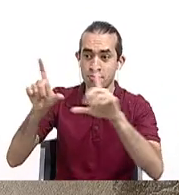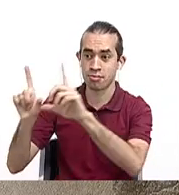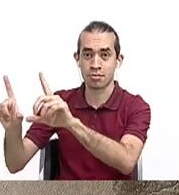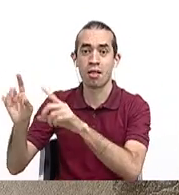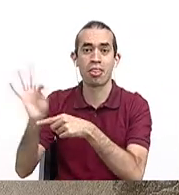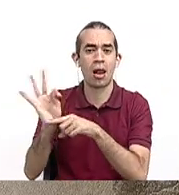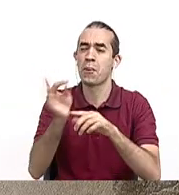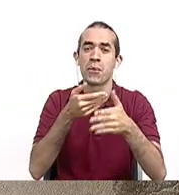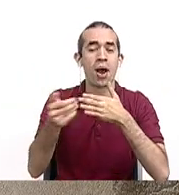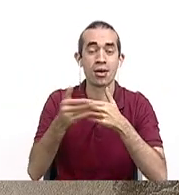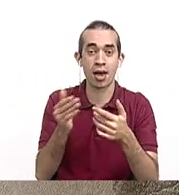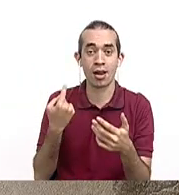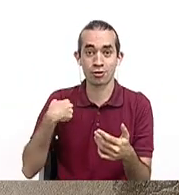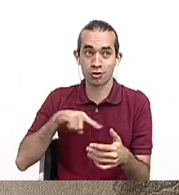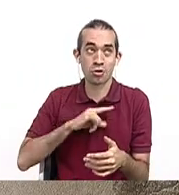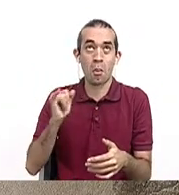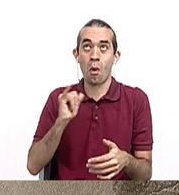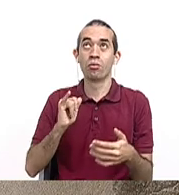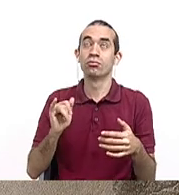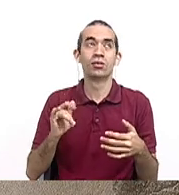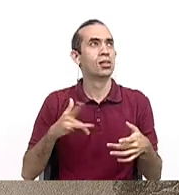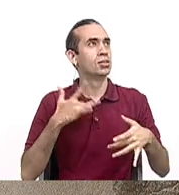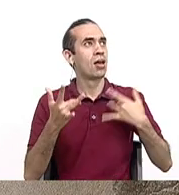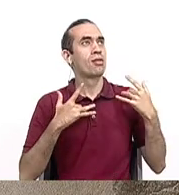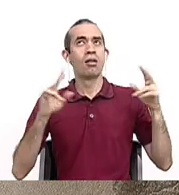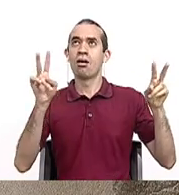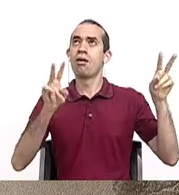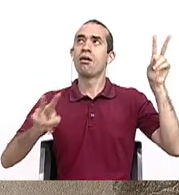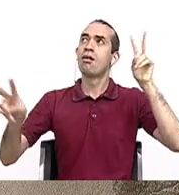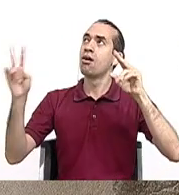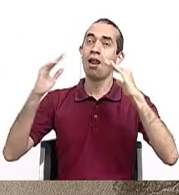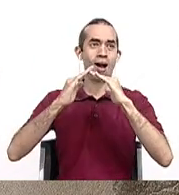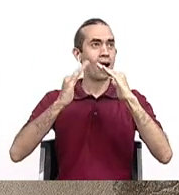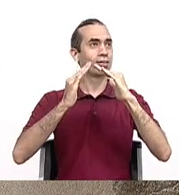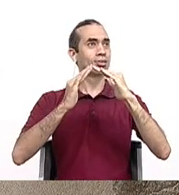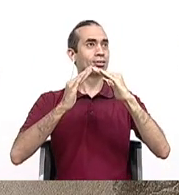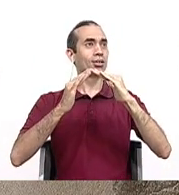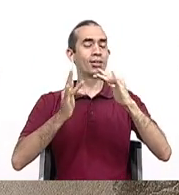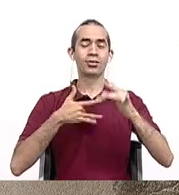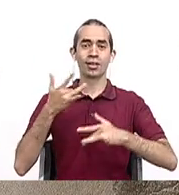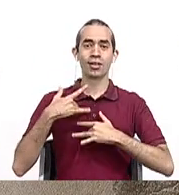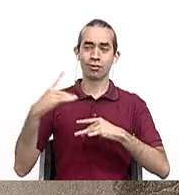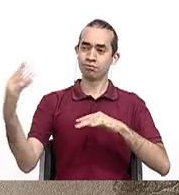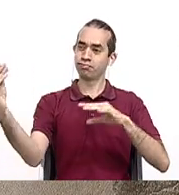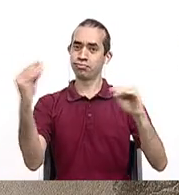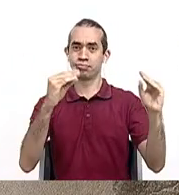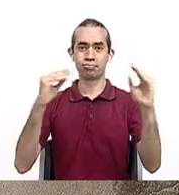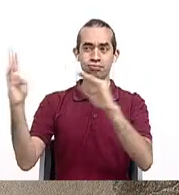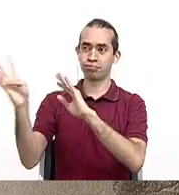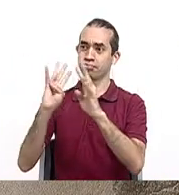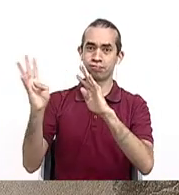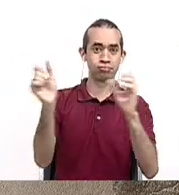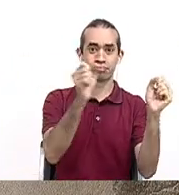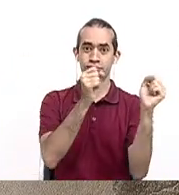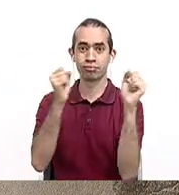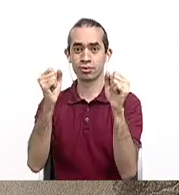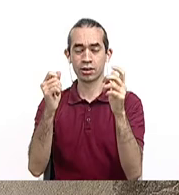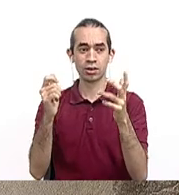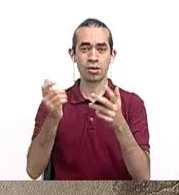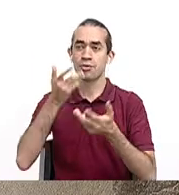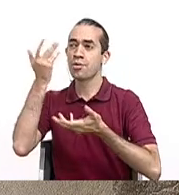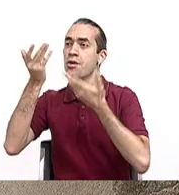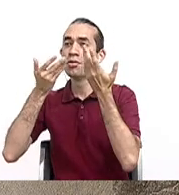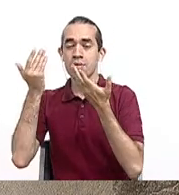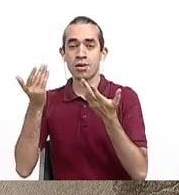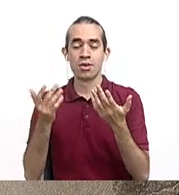y nosotros casi que podemos percibir los olores y las conversaciones que llevan a cabo en sus hogares